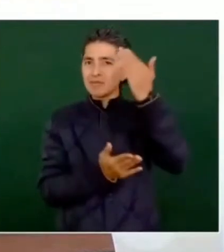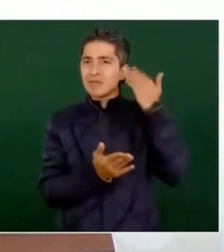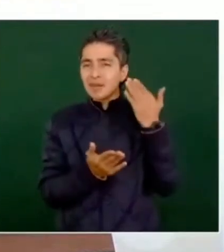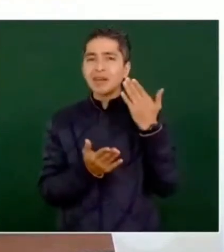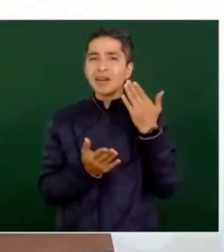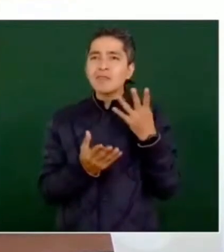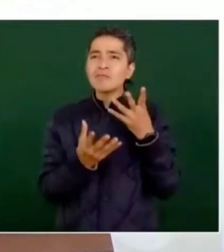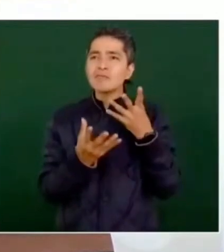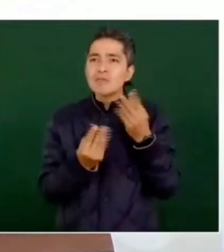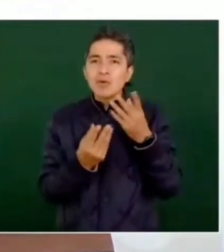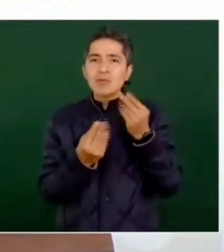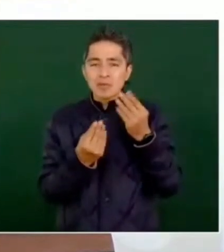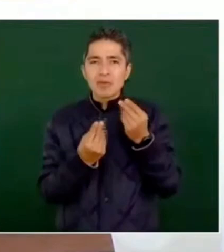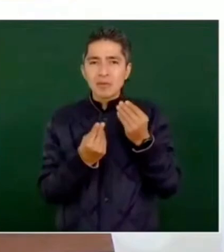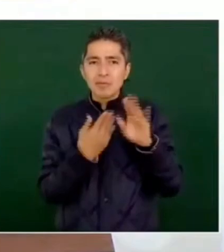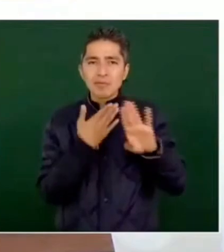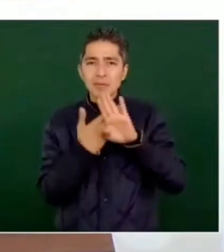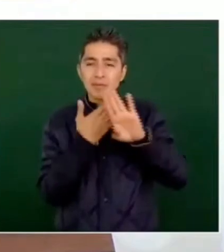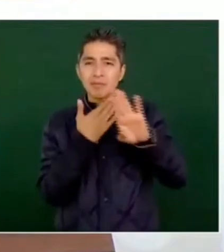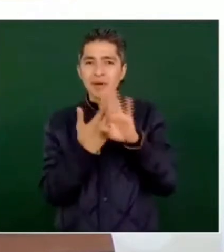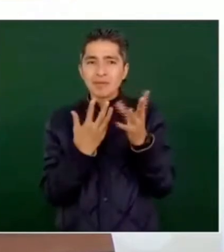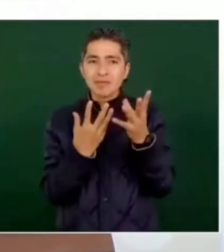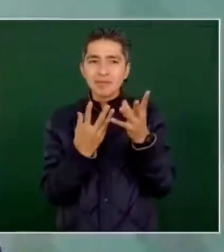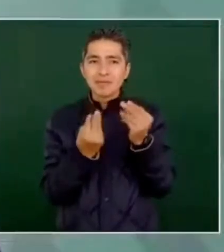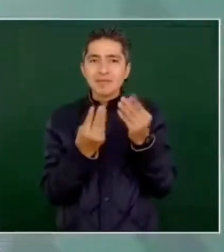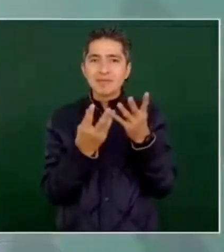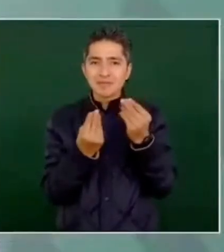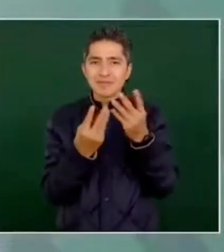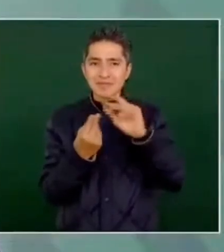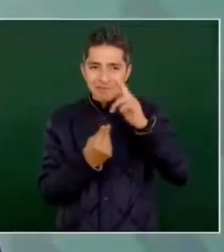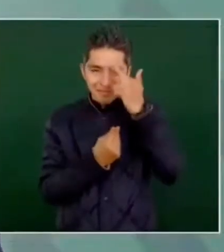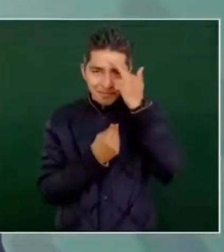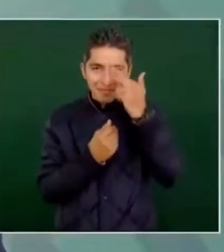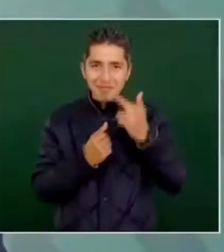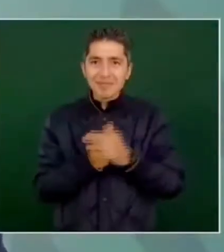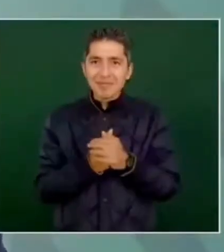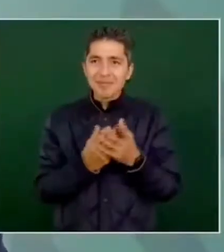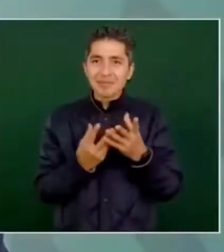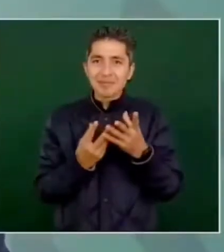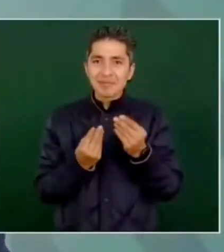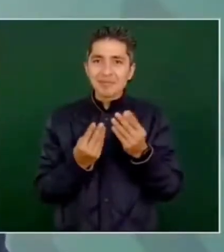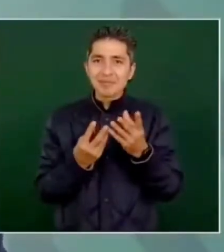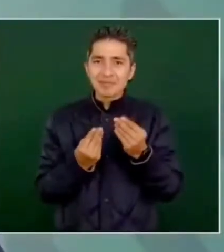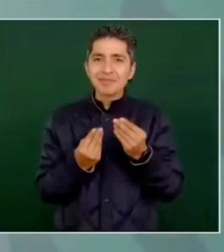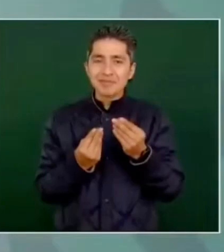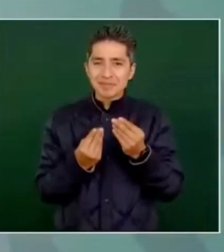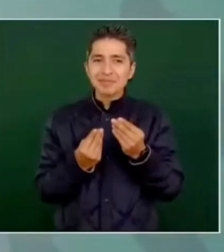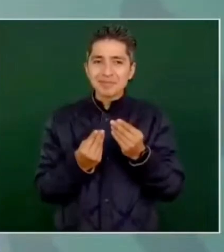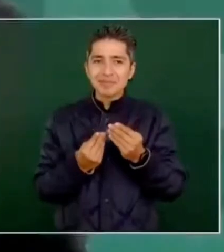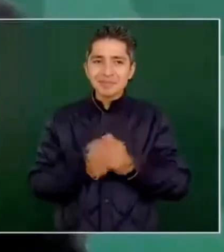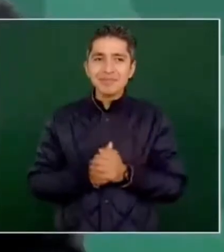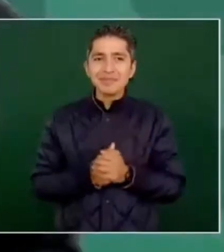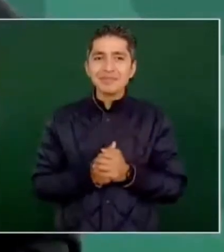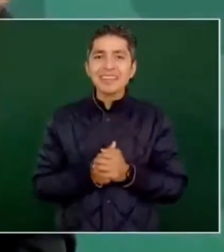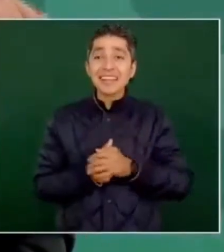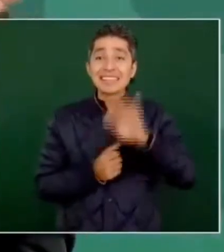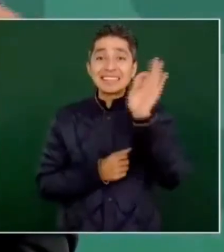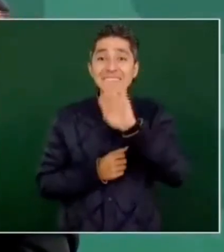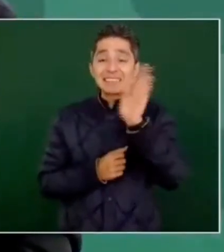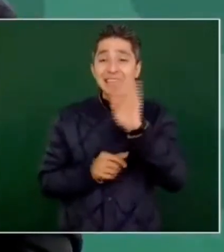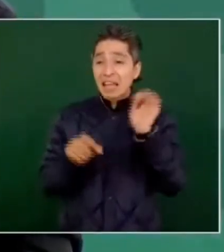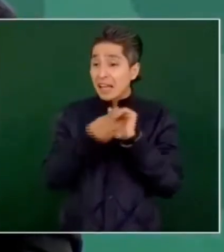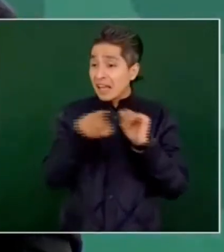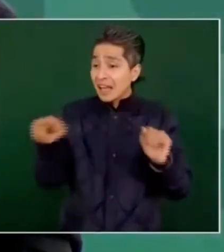lo que enfrentamos nosotros. Pero si se enfrentan a una